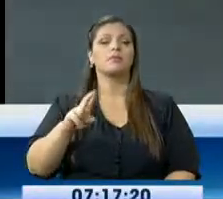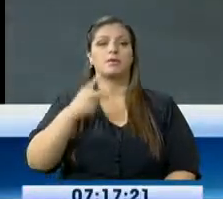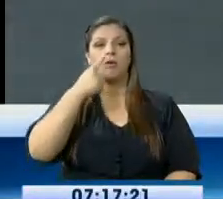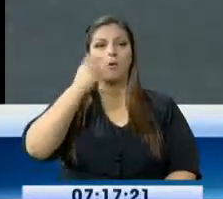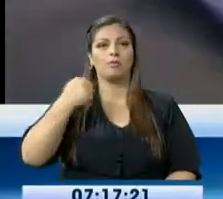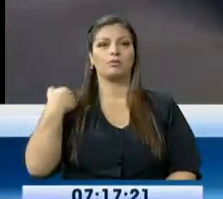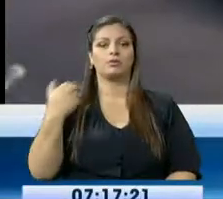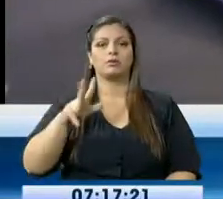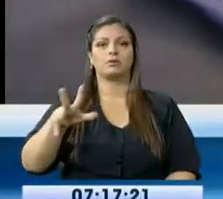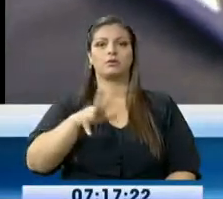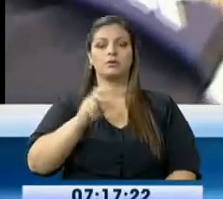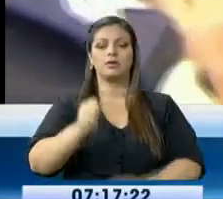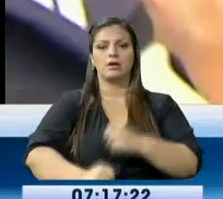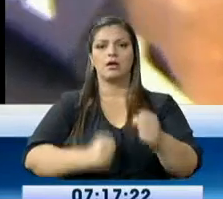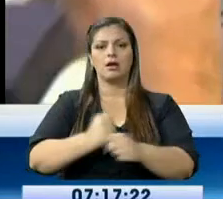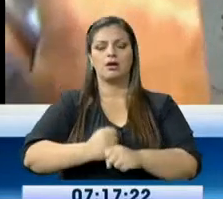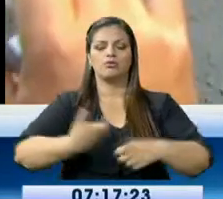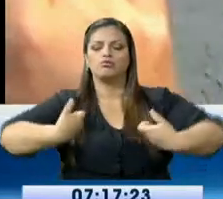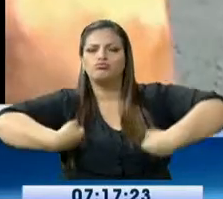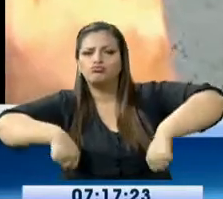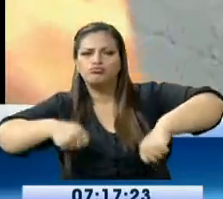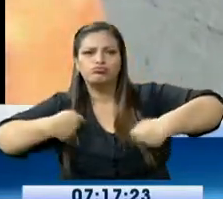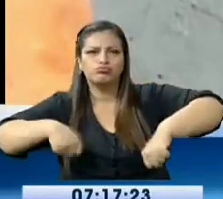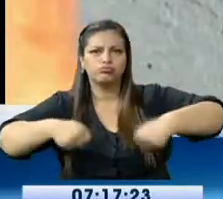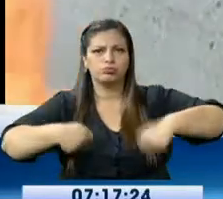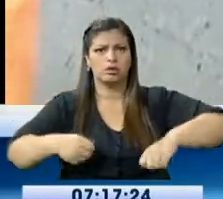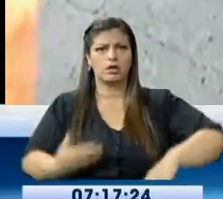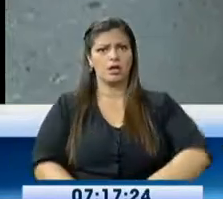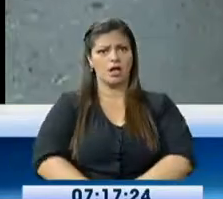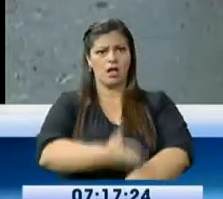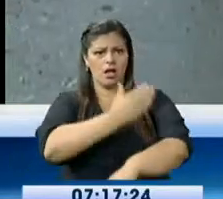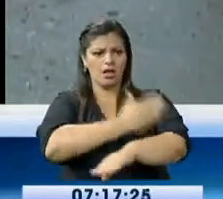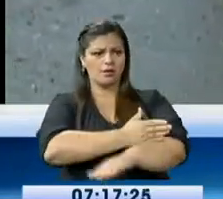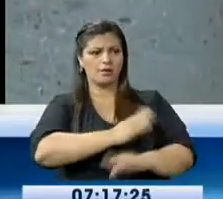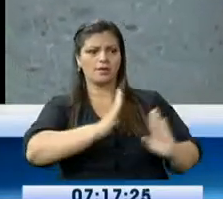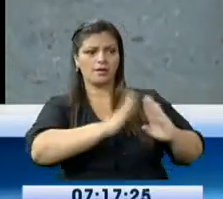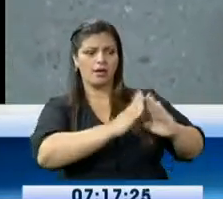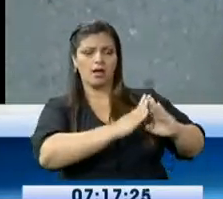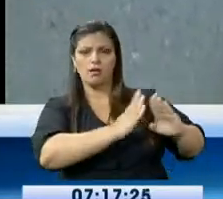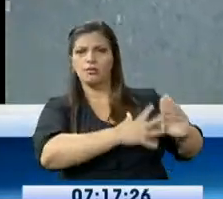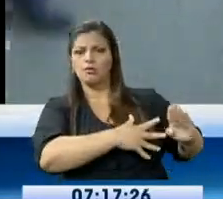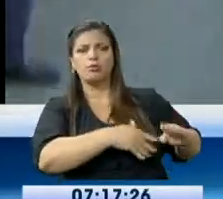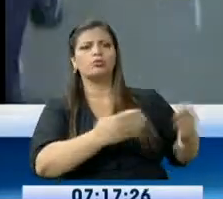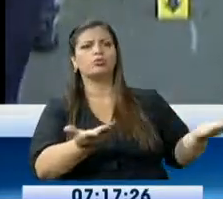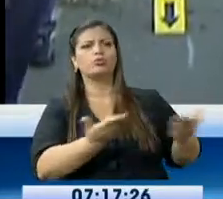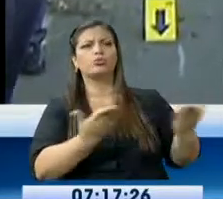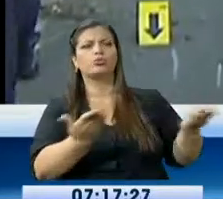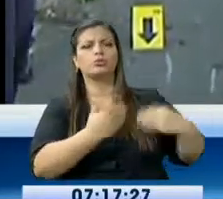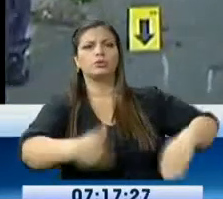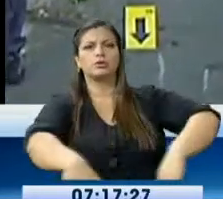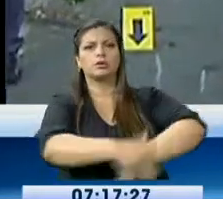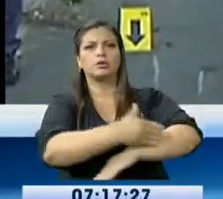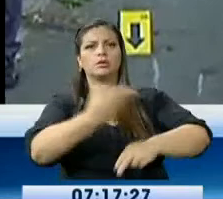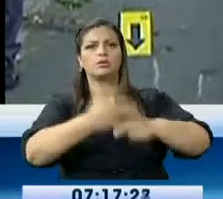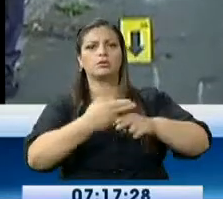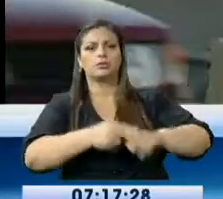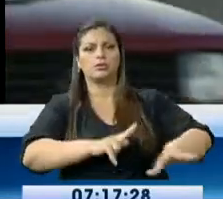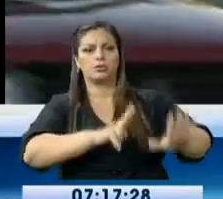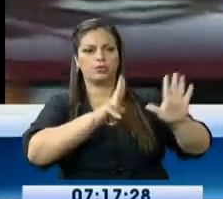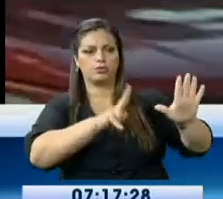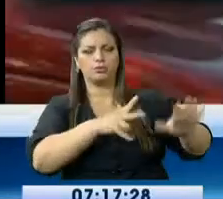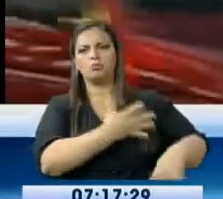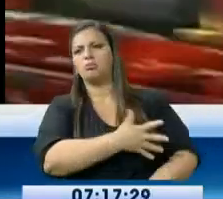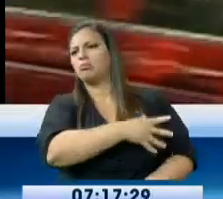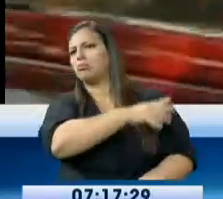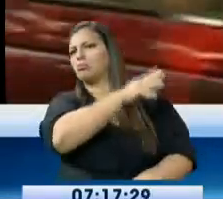la moto. Recuerdan que lo vieron por última vez saliendo de su domicilio, en la entrada de la 8. Desde allí se dirigía hacia su lugar de trabajo en